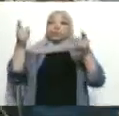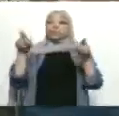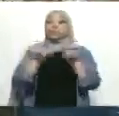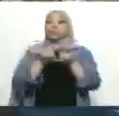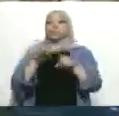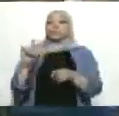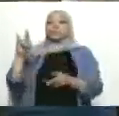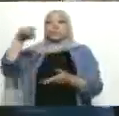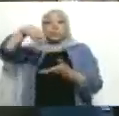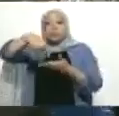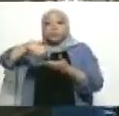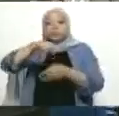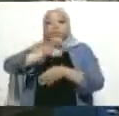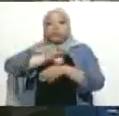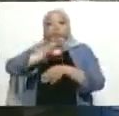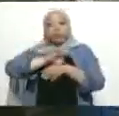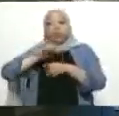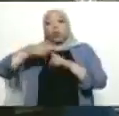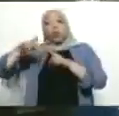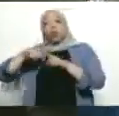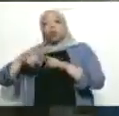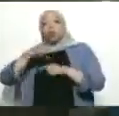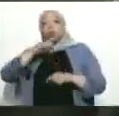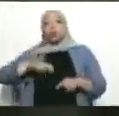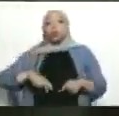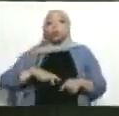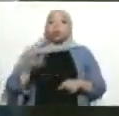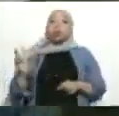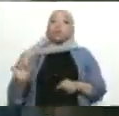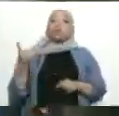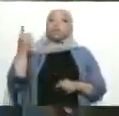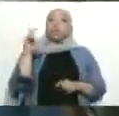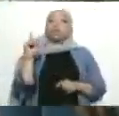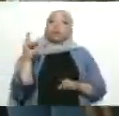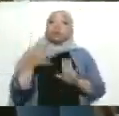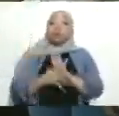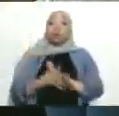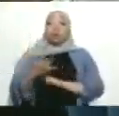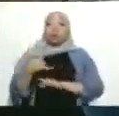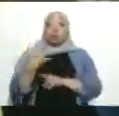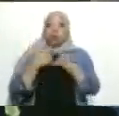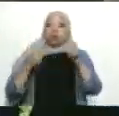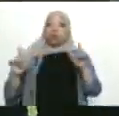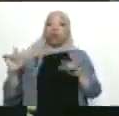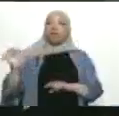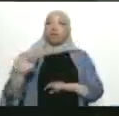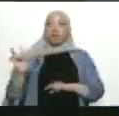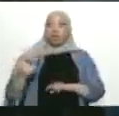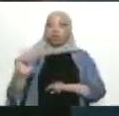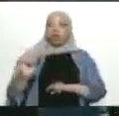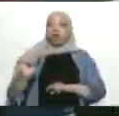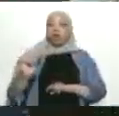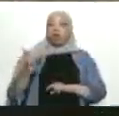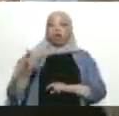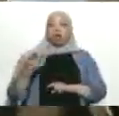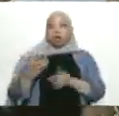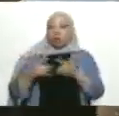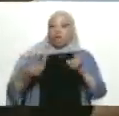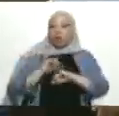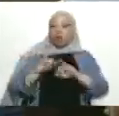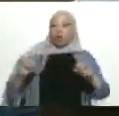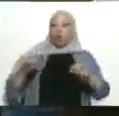en Pichincha, en Bomboná, en todas las batallas que nos garantizaron la Primera, Segunda y Tercera República, el pueblo se apostó junto a su Fuerza Armada